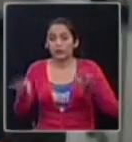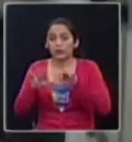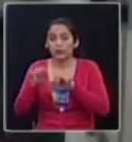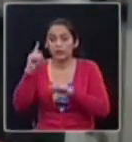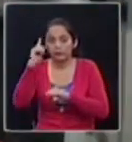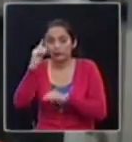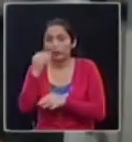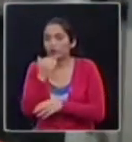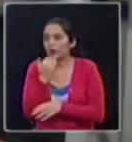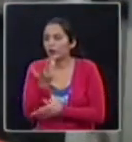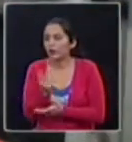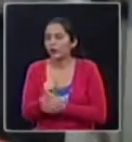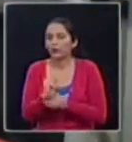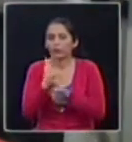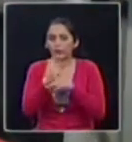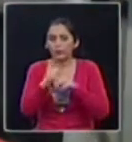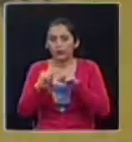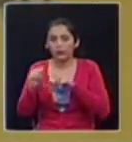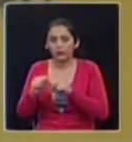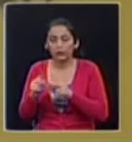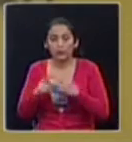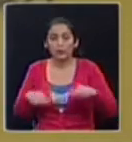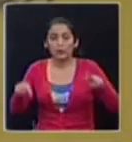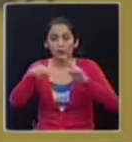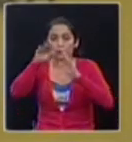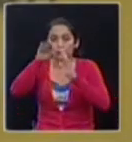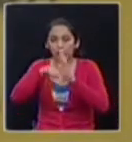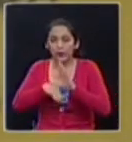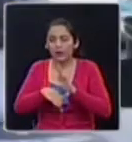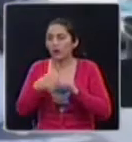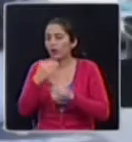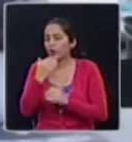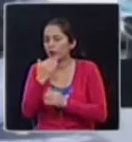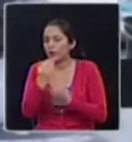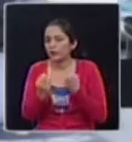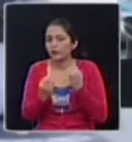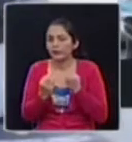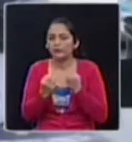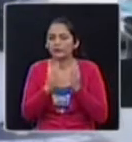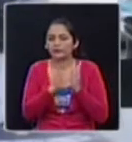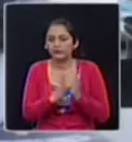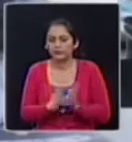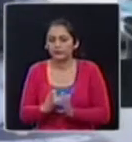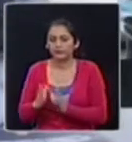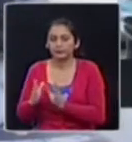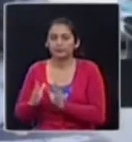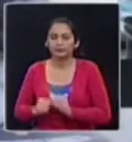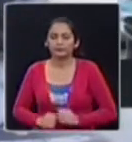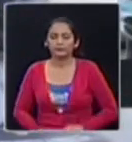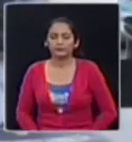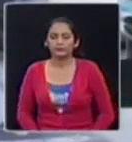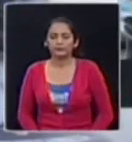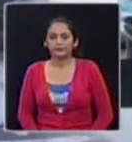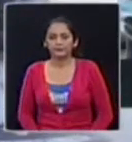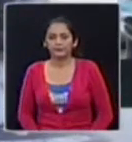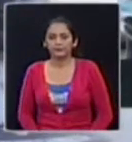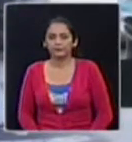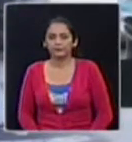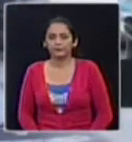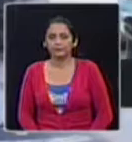inmediata, señala el presidente ejecutivo de FedExport, Daniel Legarda. Una mínima reducción en alguna medida de los